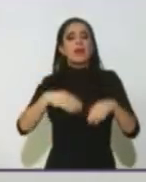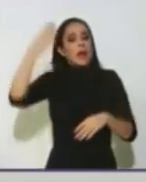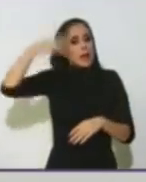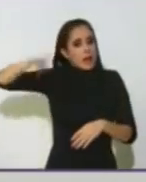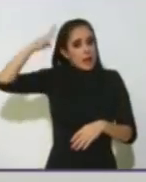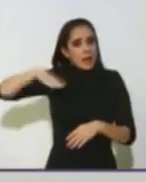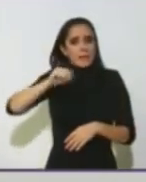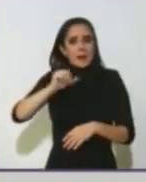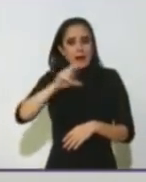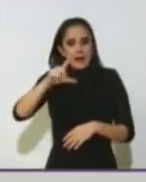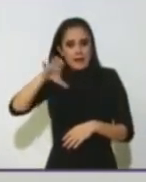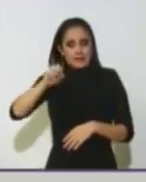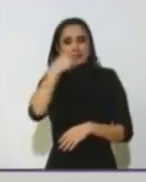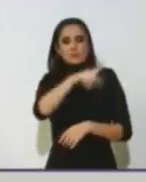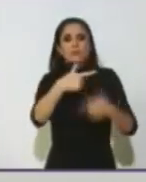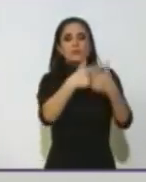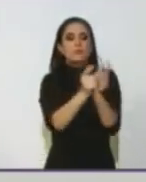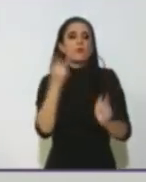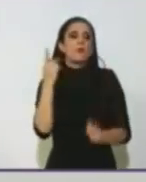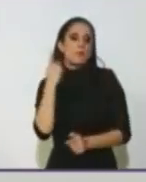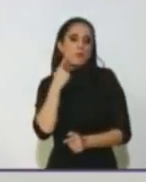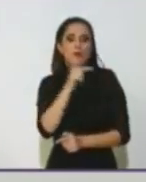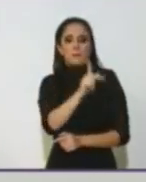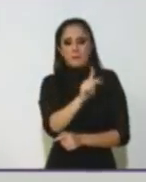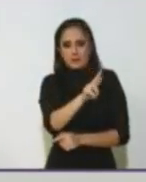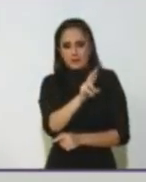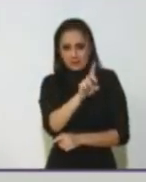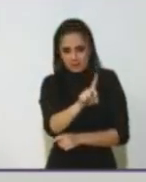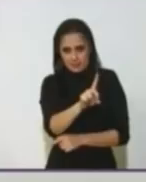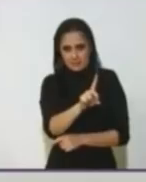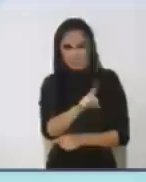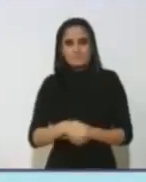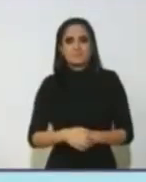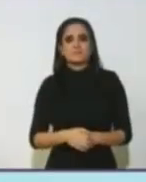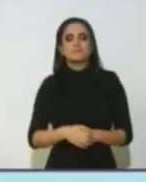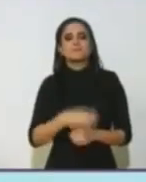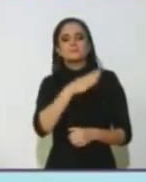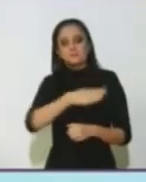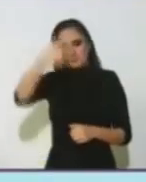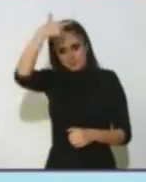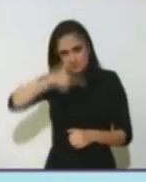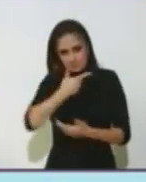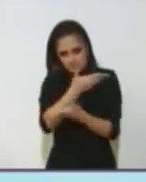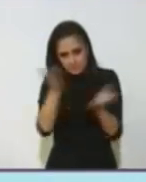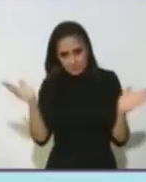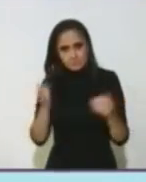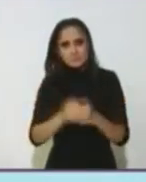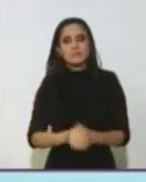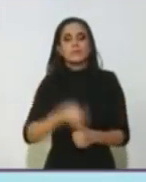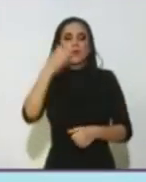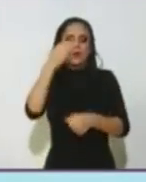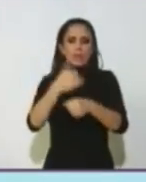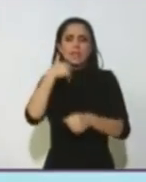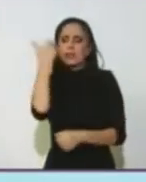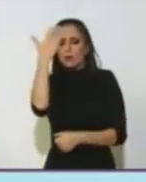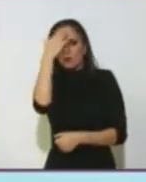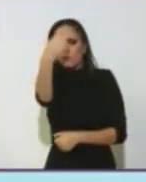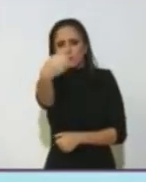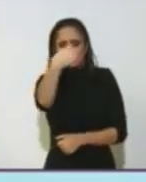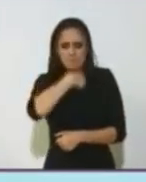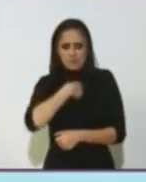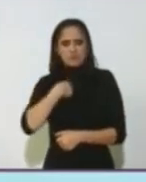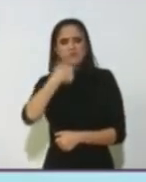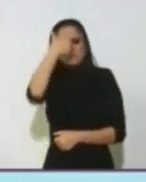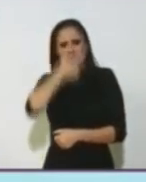candidata de la coalición por la ciudad de méxico al frente alejandro adelante buenas noches a todos hoy quiero que conozcan quién es alejandra